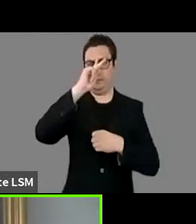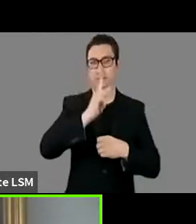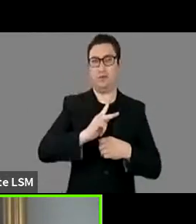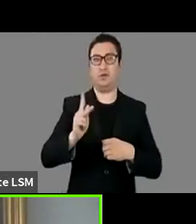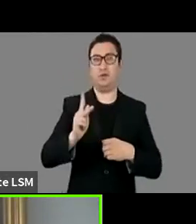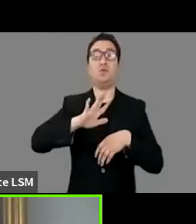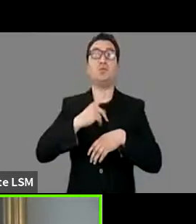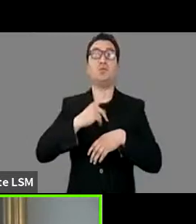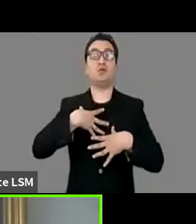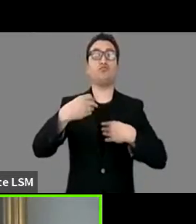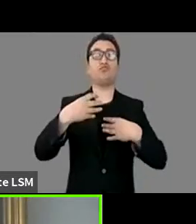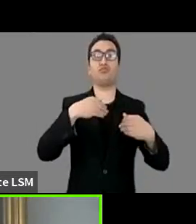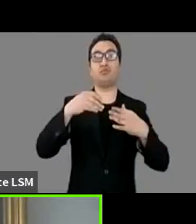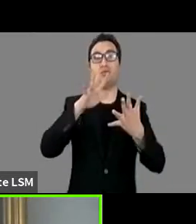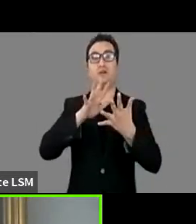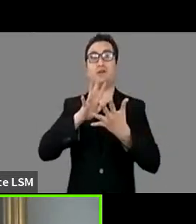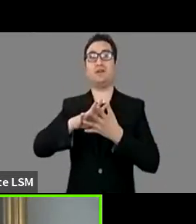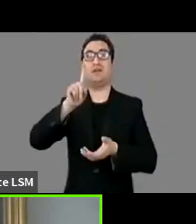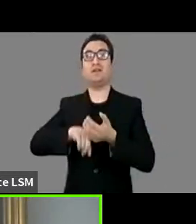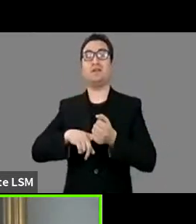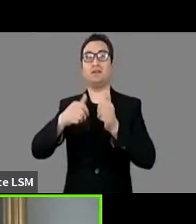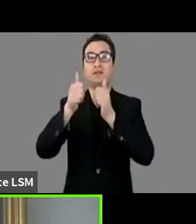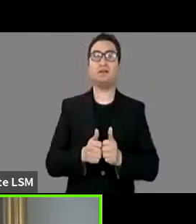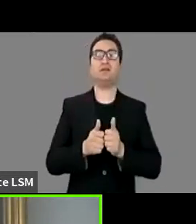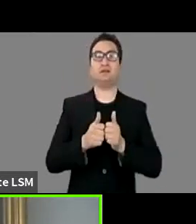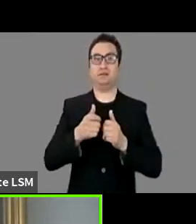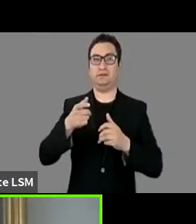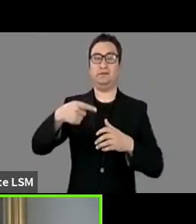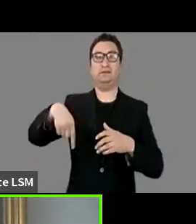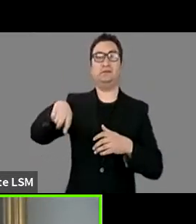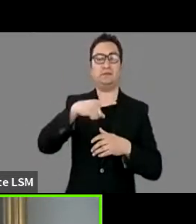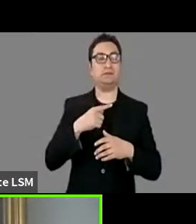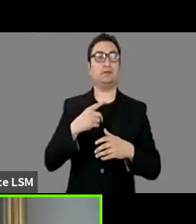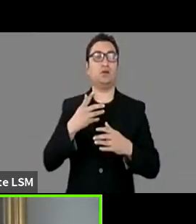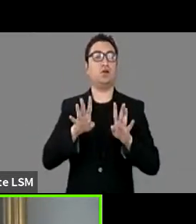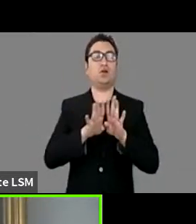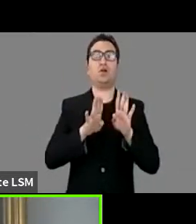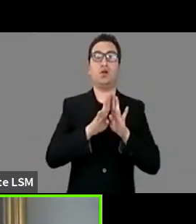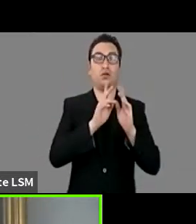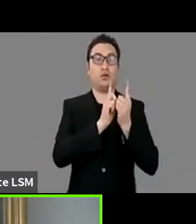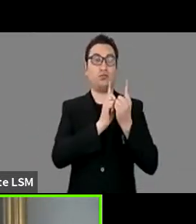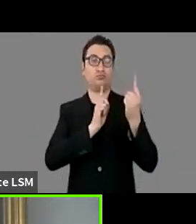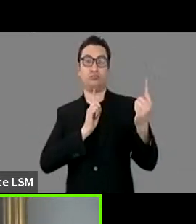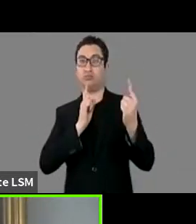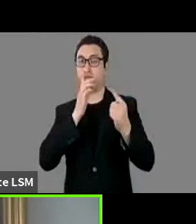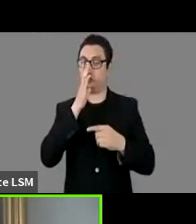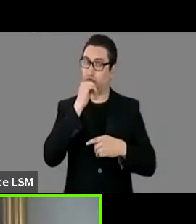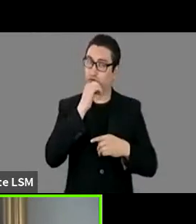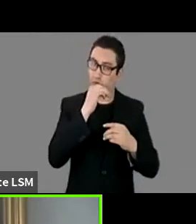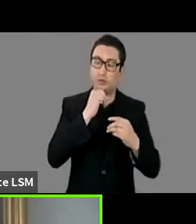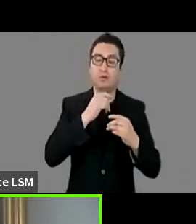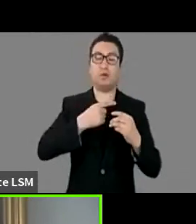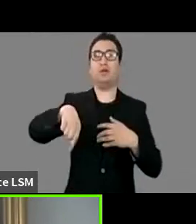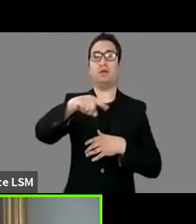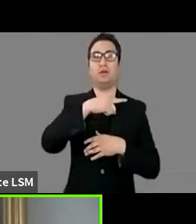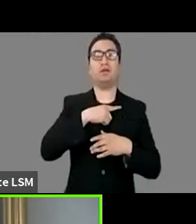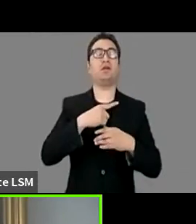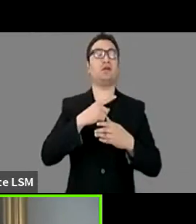las condiciones de hacinamiento en las que no es posible nuevamente pues, el distanciamiento físico y la falta de